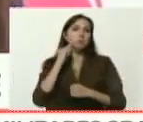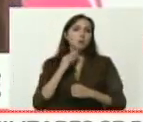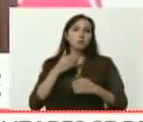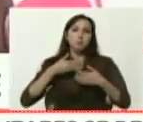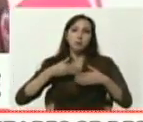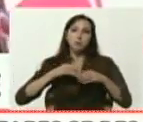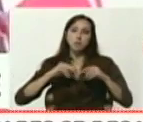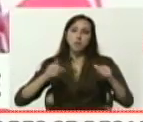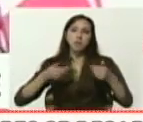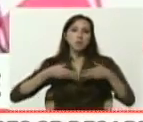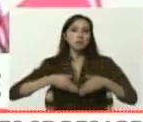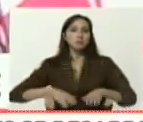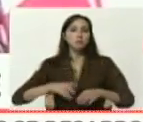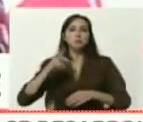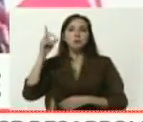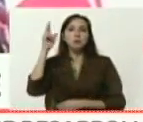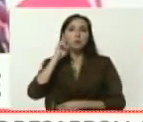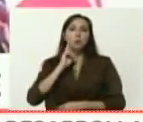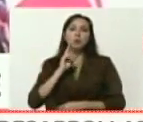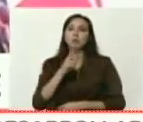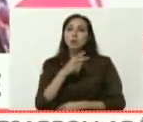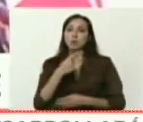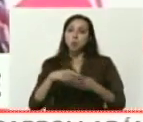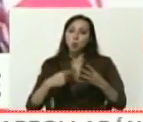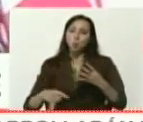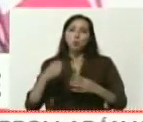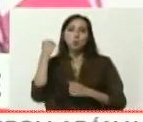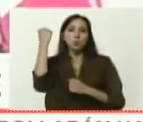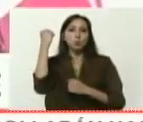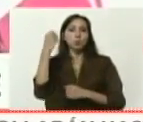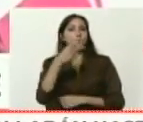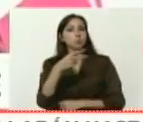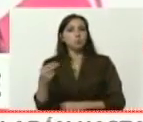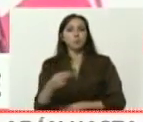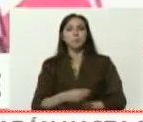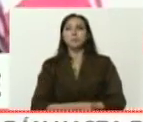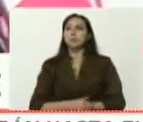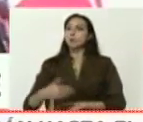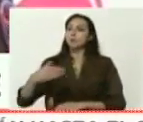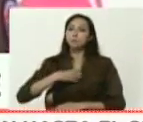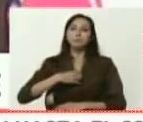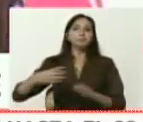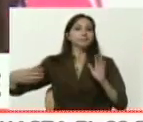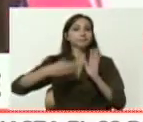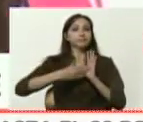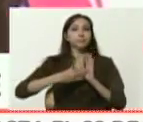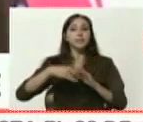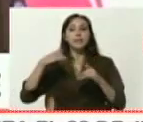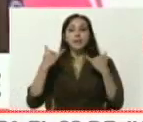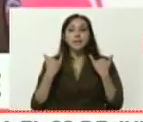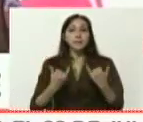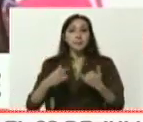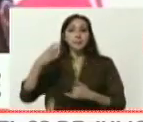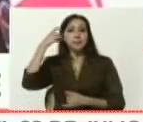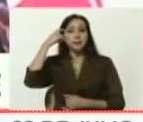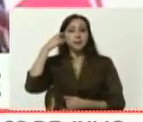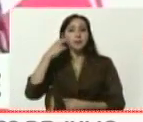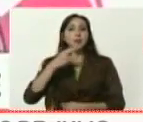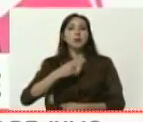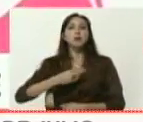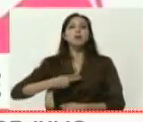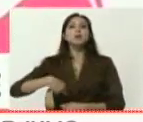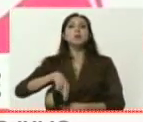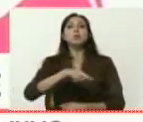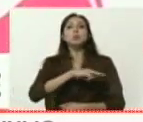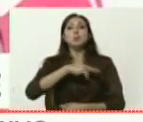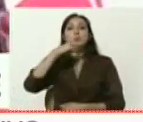de Fabricio Ojeda, y en especial hoy en esta fecha, de nuestro héroe Jorge